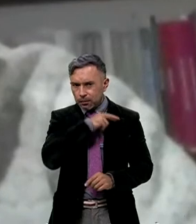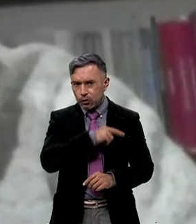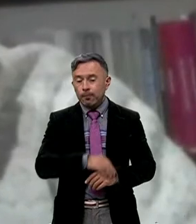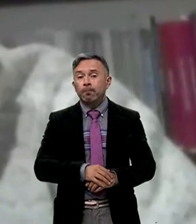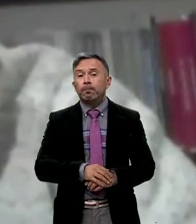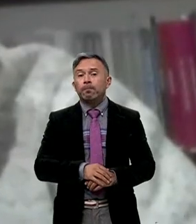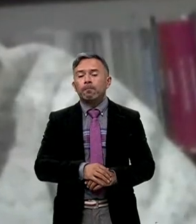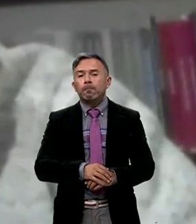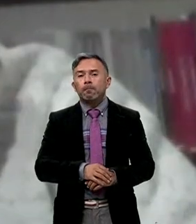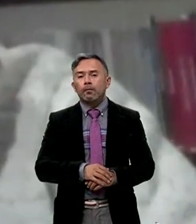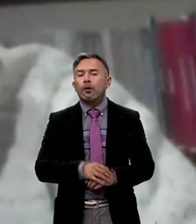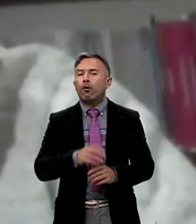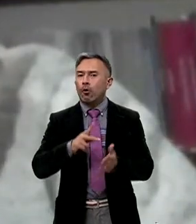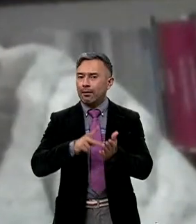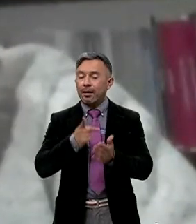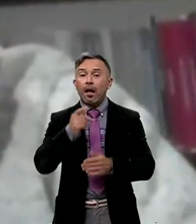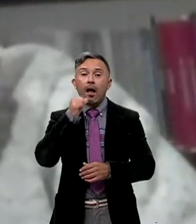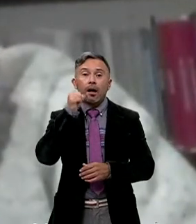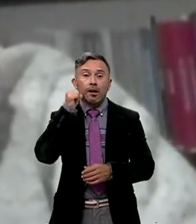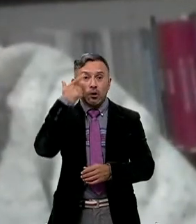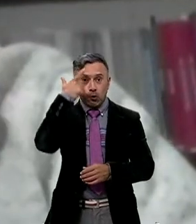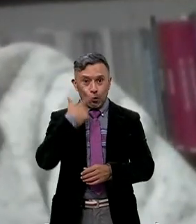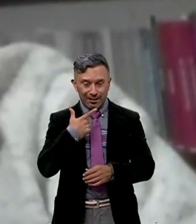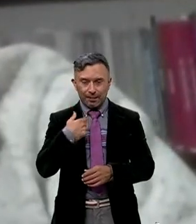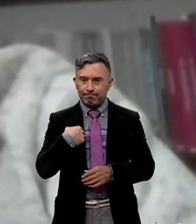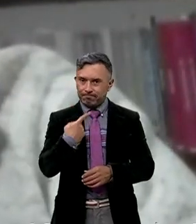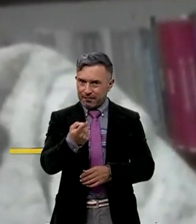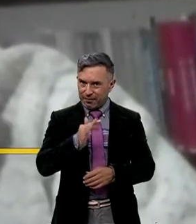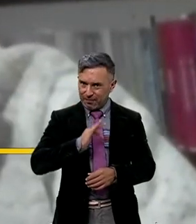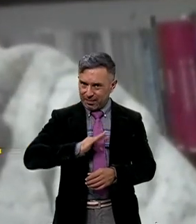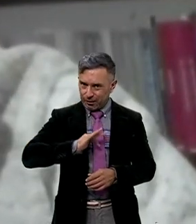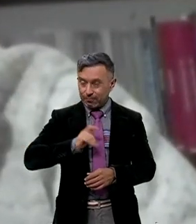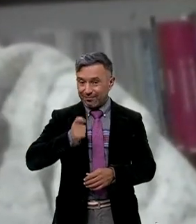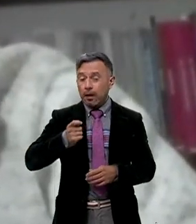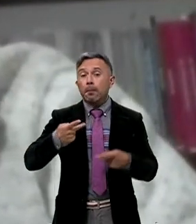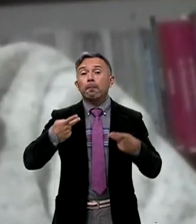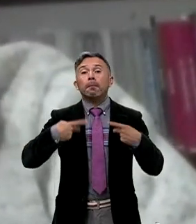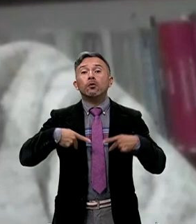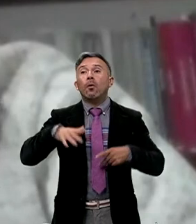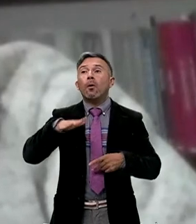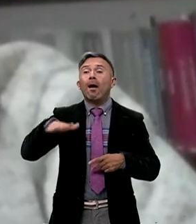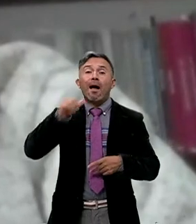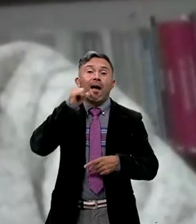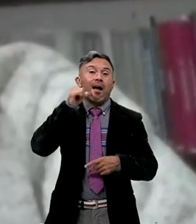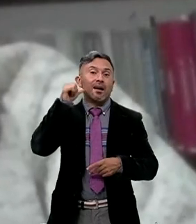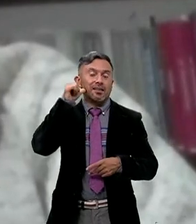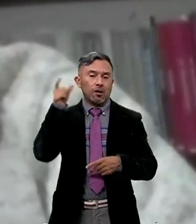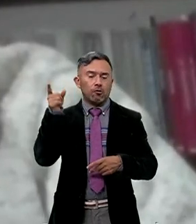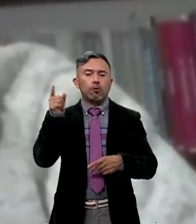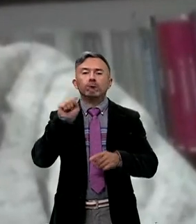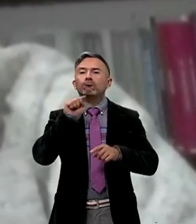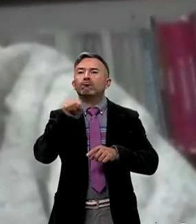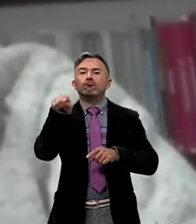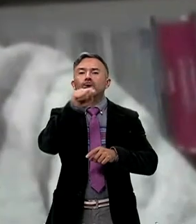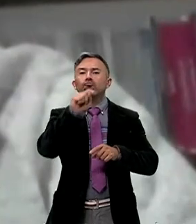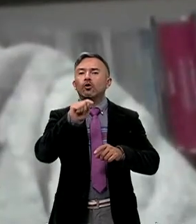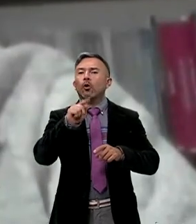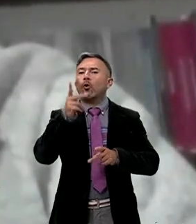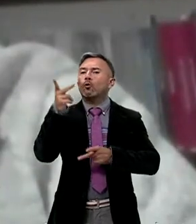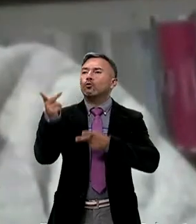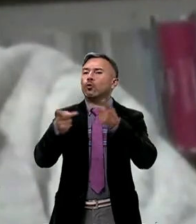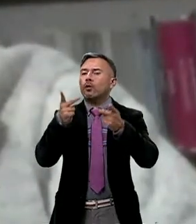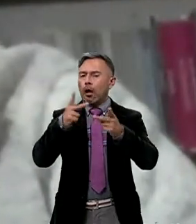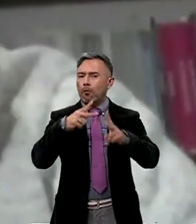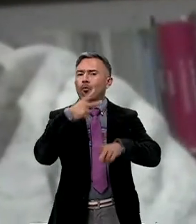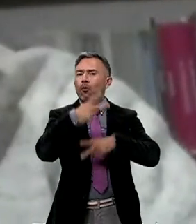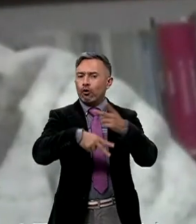felicitación que dábamos desde anoche a los ciudadanos que participaron ayer en la consulta tanto los que